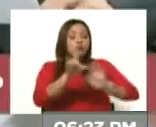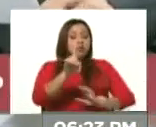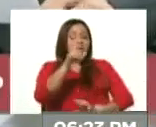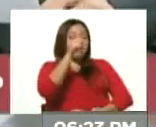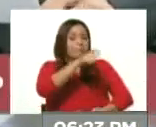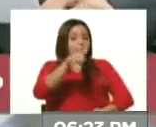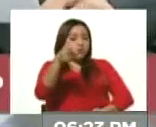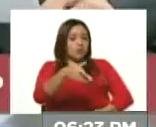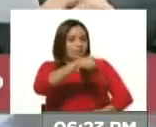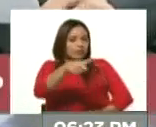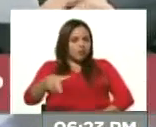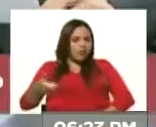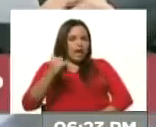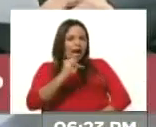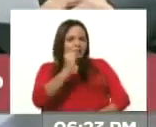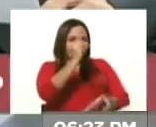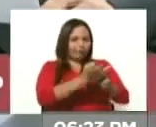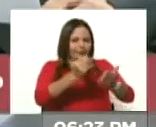aplicación